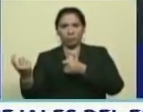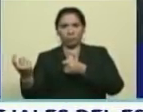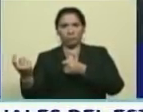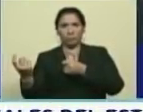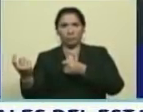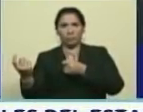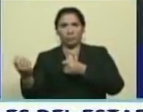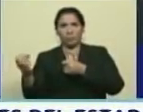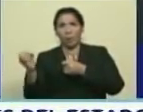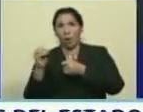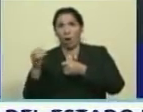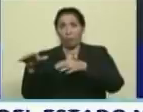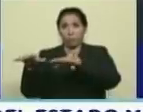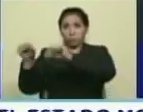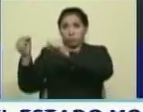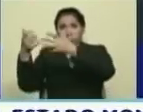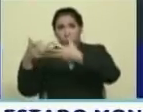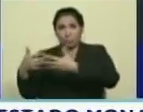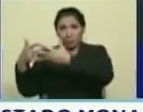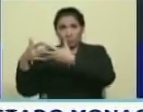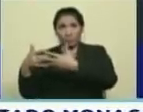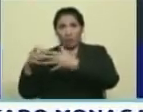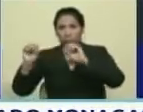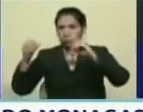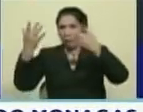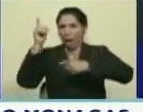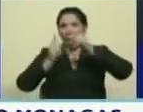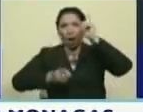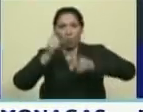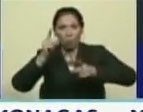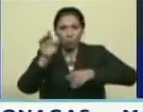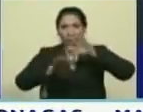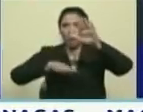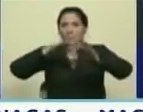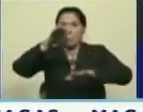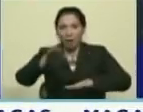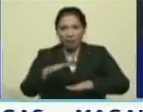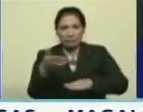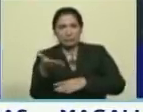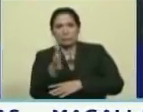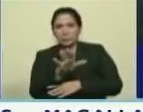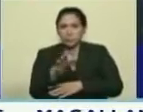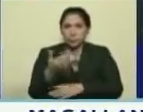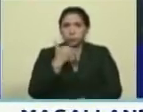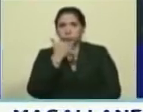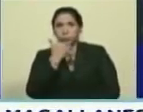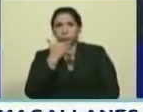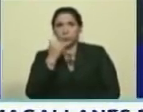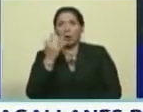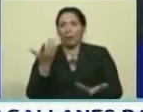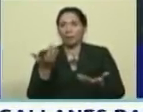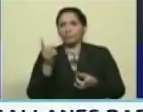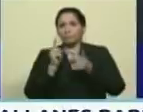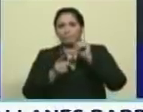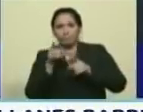contraofensiva imperialista ha logrado algunos avances parciales y circunstanciales.